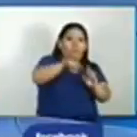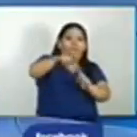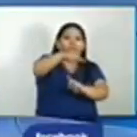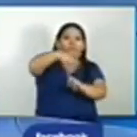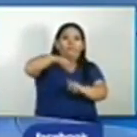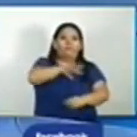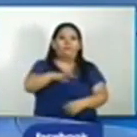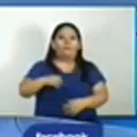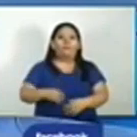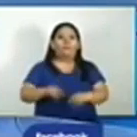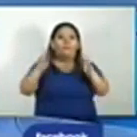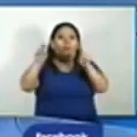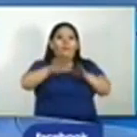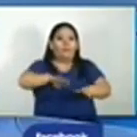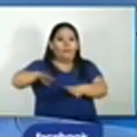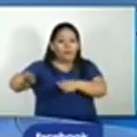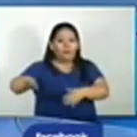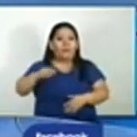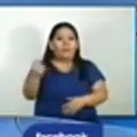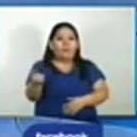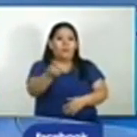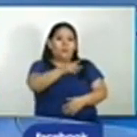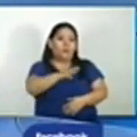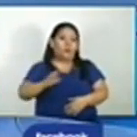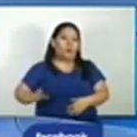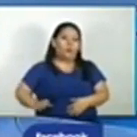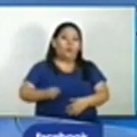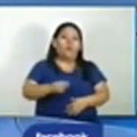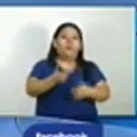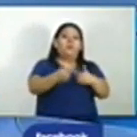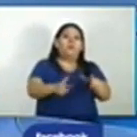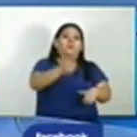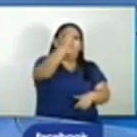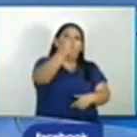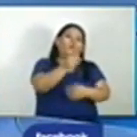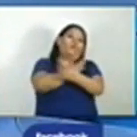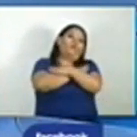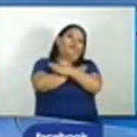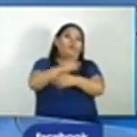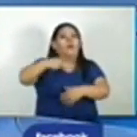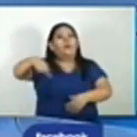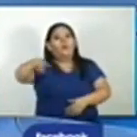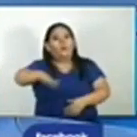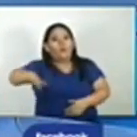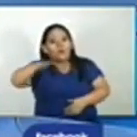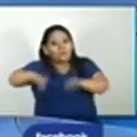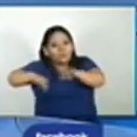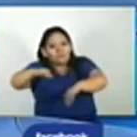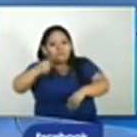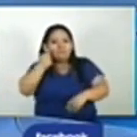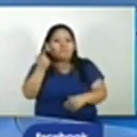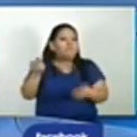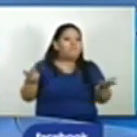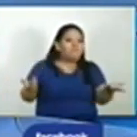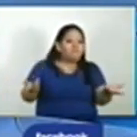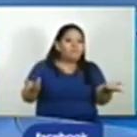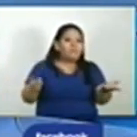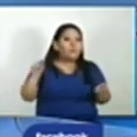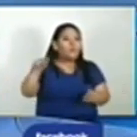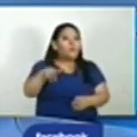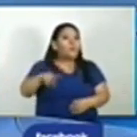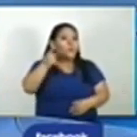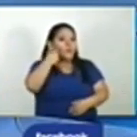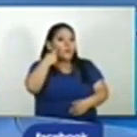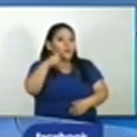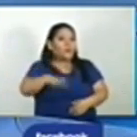familiar. Y muchos salvadoreños decidieron pasar su día libre en sitios turísticos del país. A continuación le vamos a mostrar cómo estuvo el